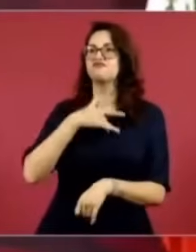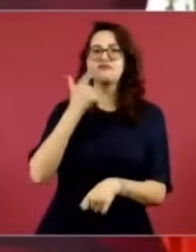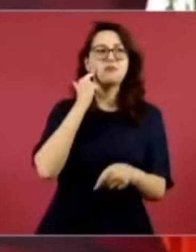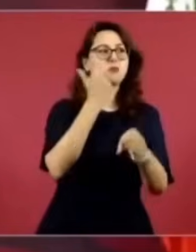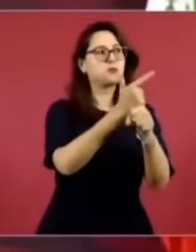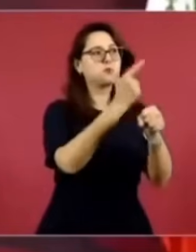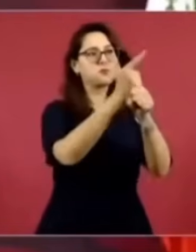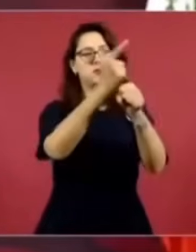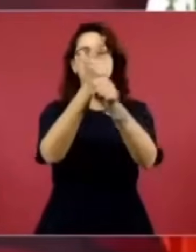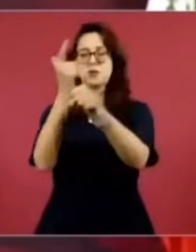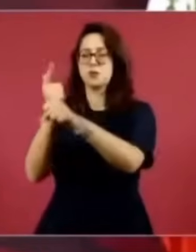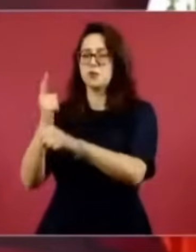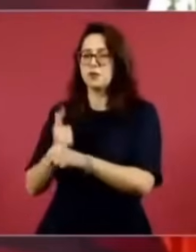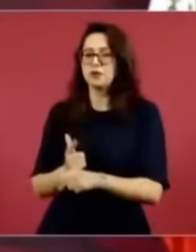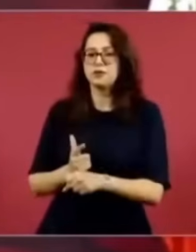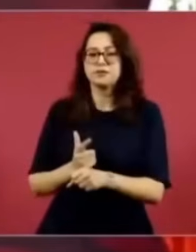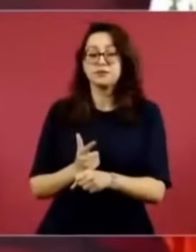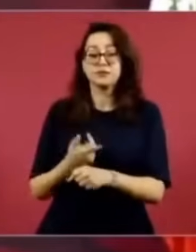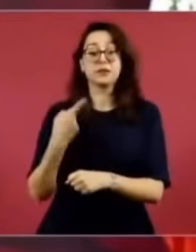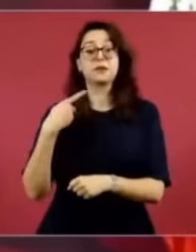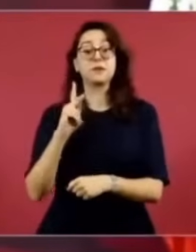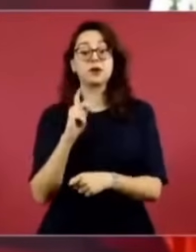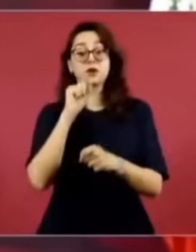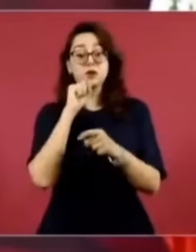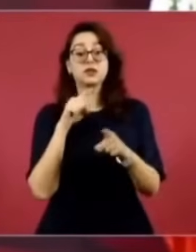no tienen